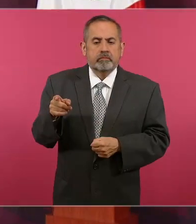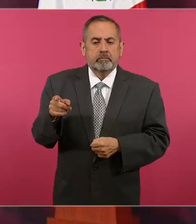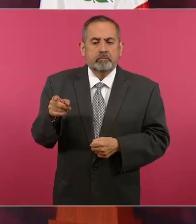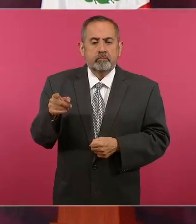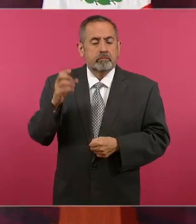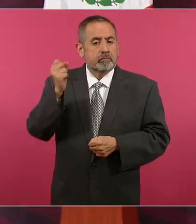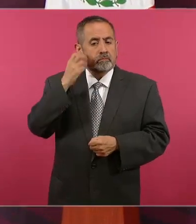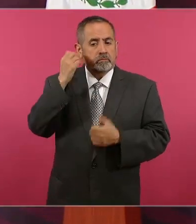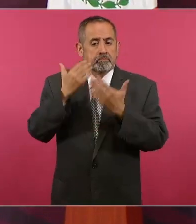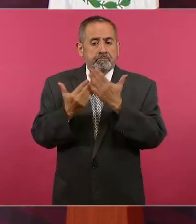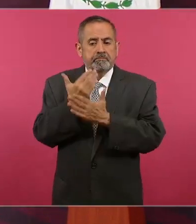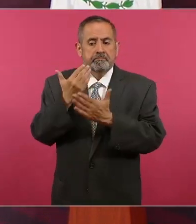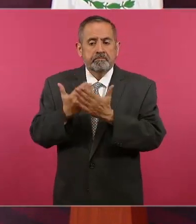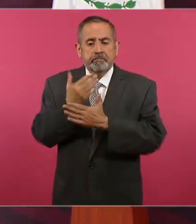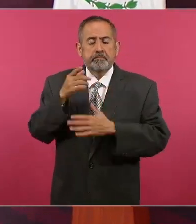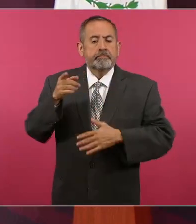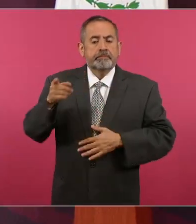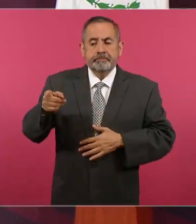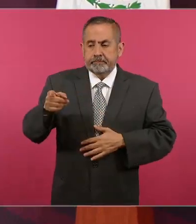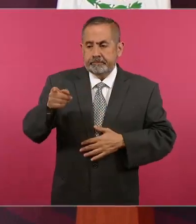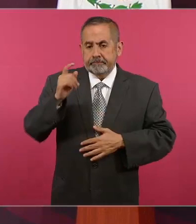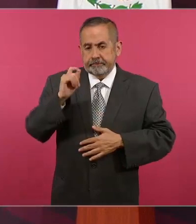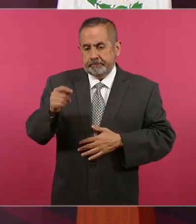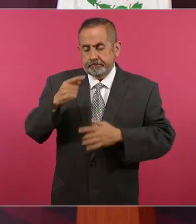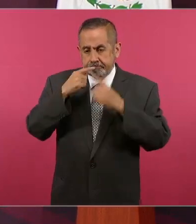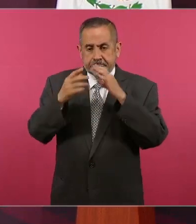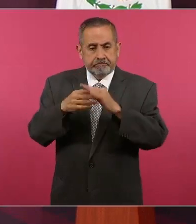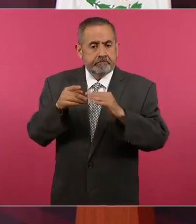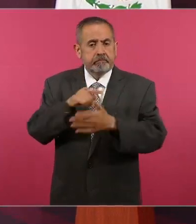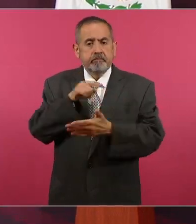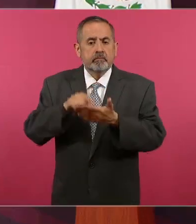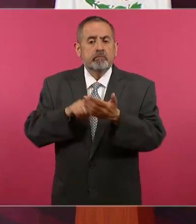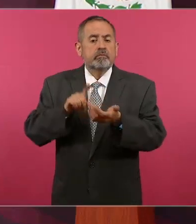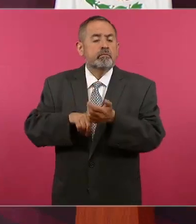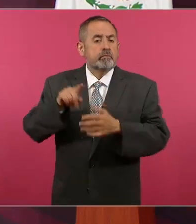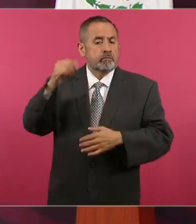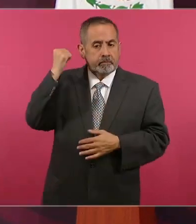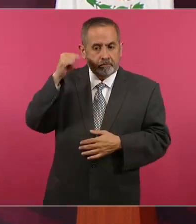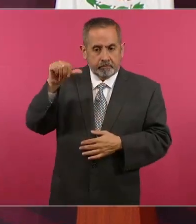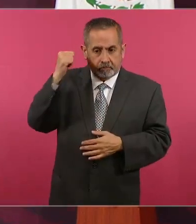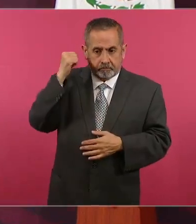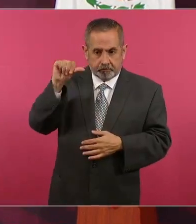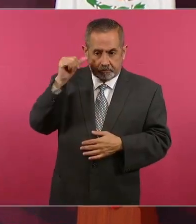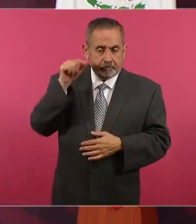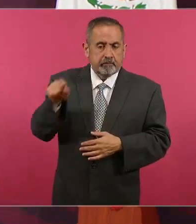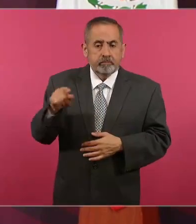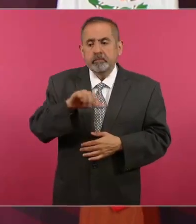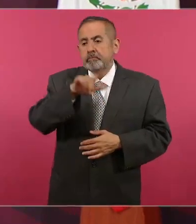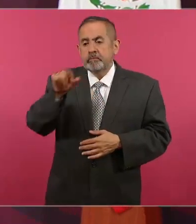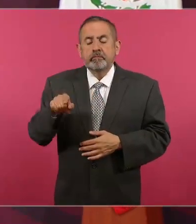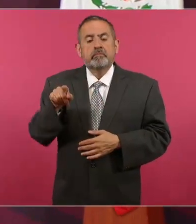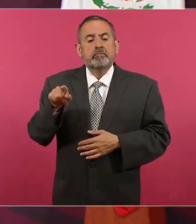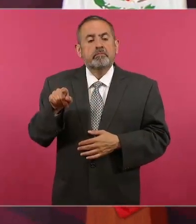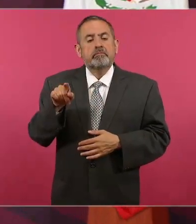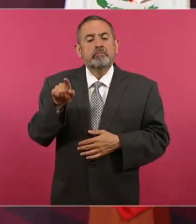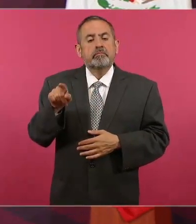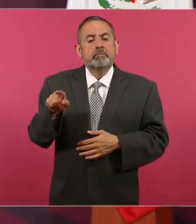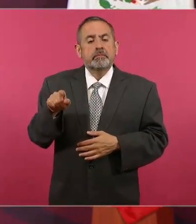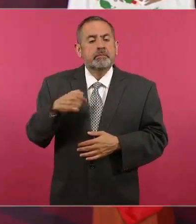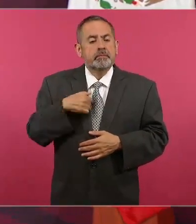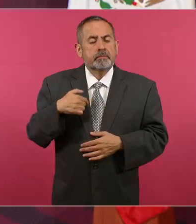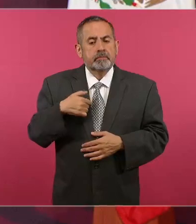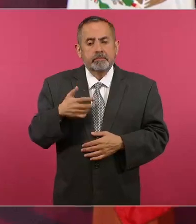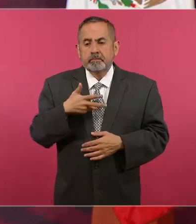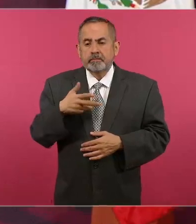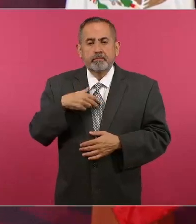La mañanera se va a llevar a cabo en Acapulco y luego yo